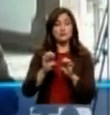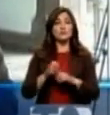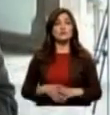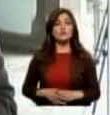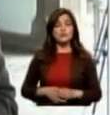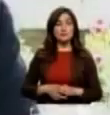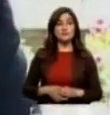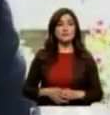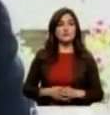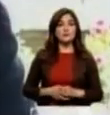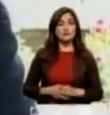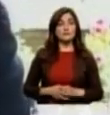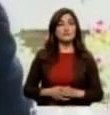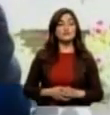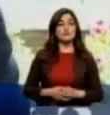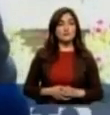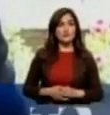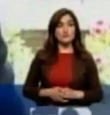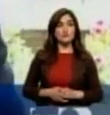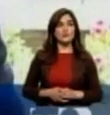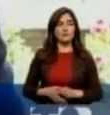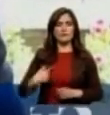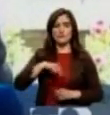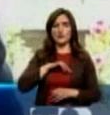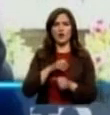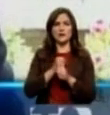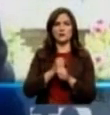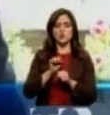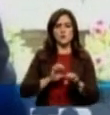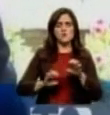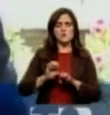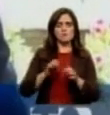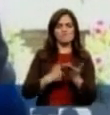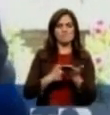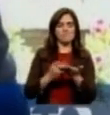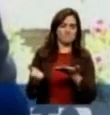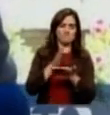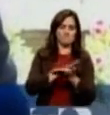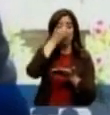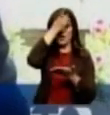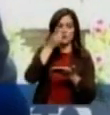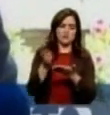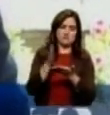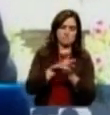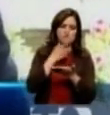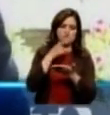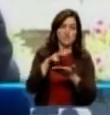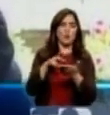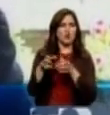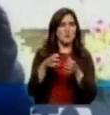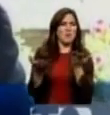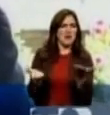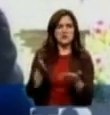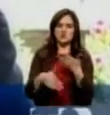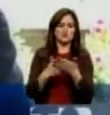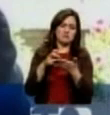palabras. Tendrán que hacerse los análisis correspondientes para poder evaluar cómo